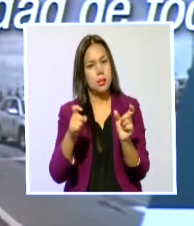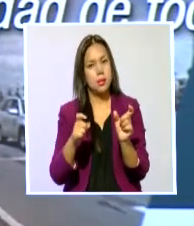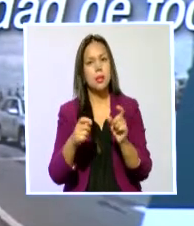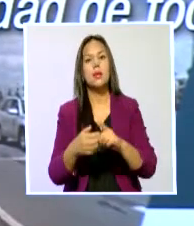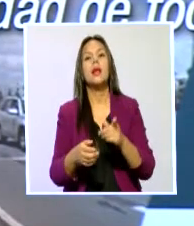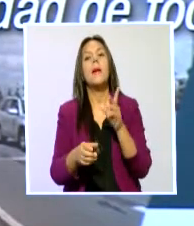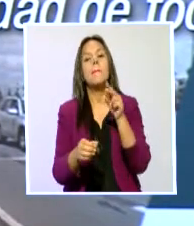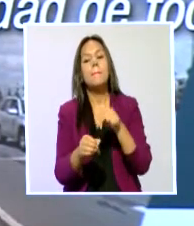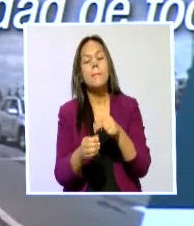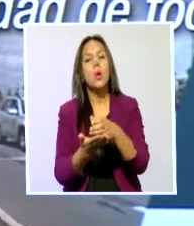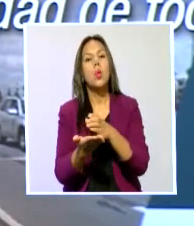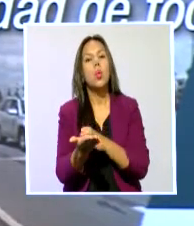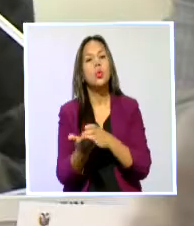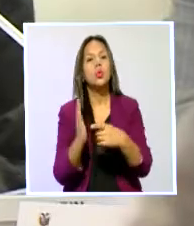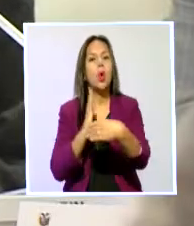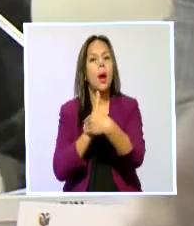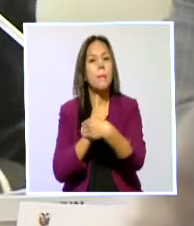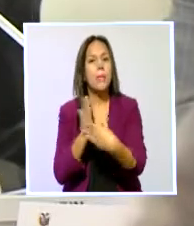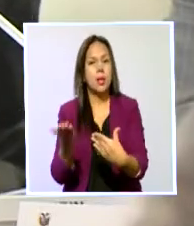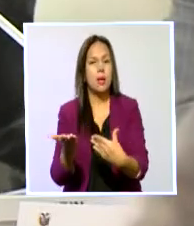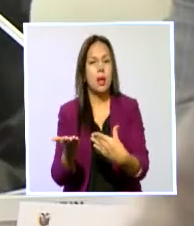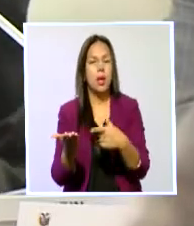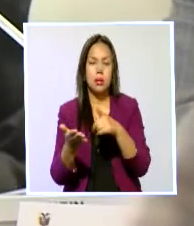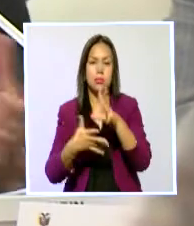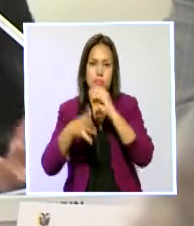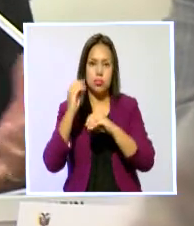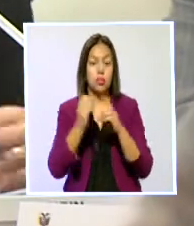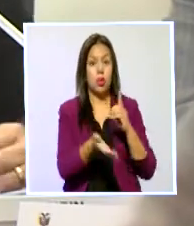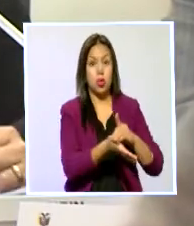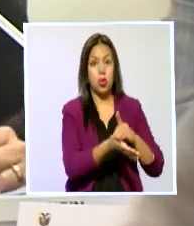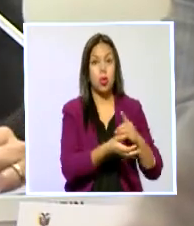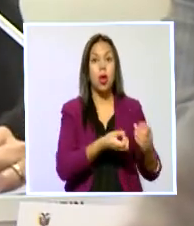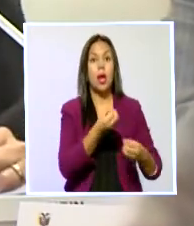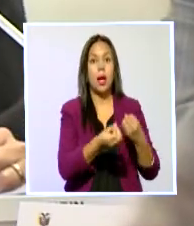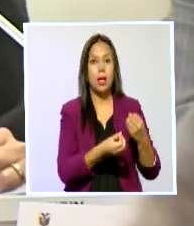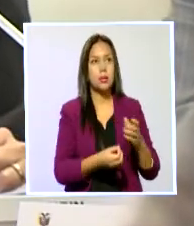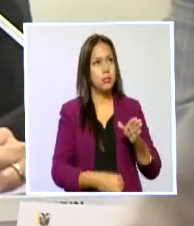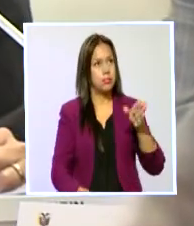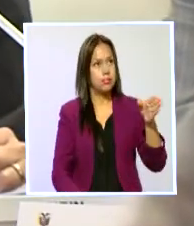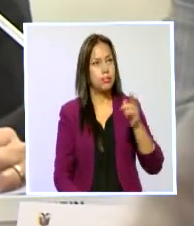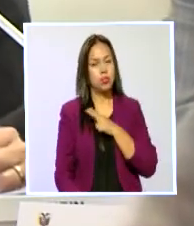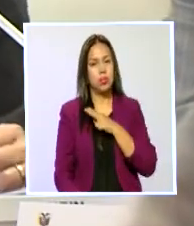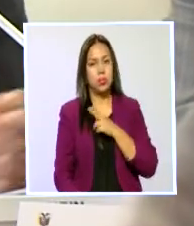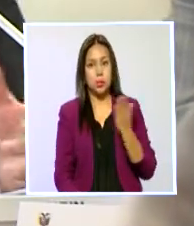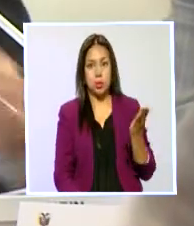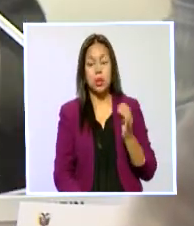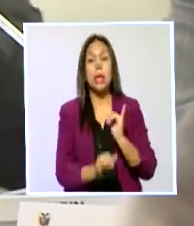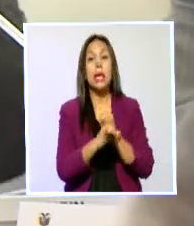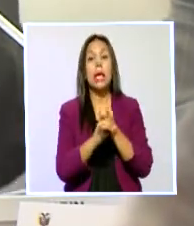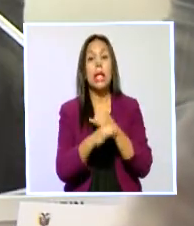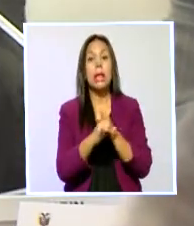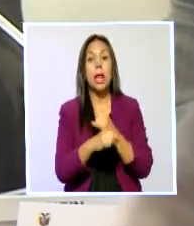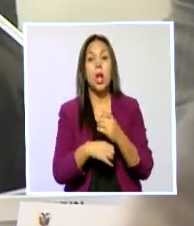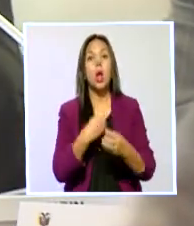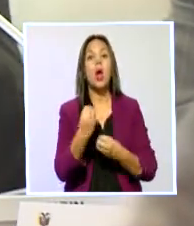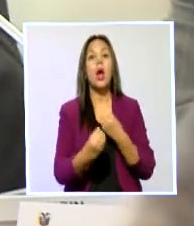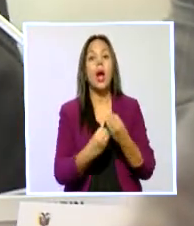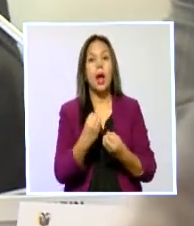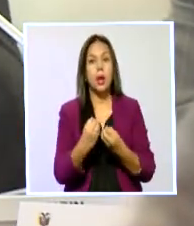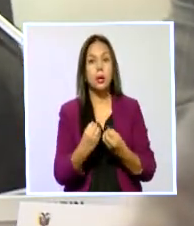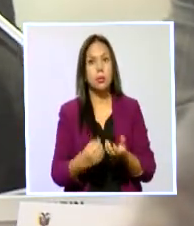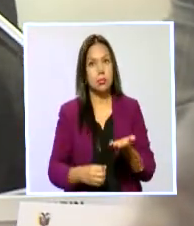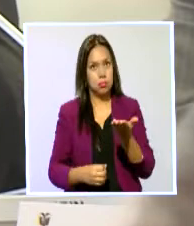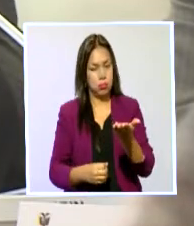por una escuela de conducción. El médico para ser médico tiene que ir a la universidad. El ingeniero para ser ingeniero tiene